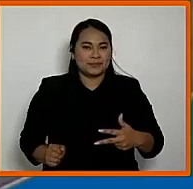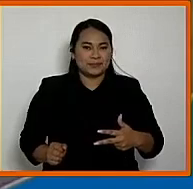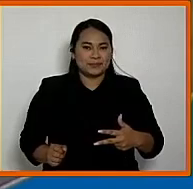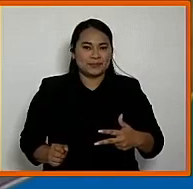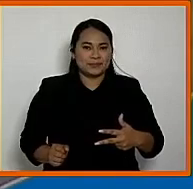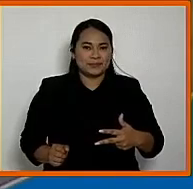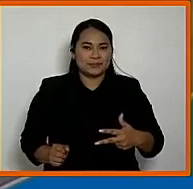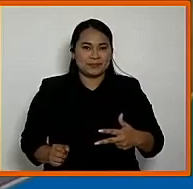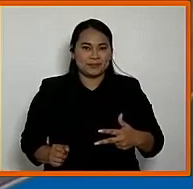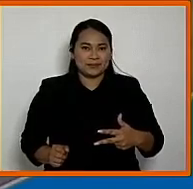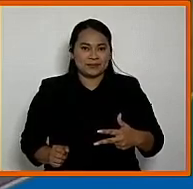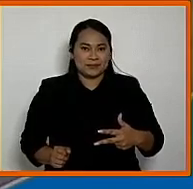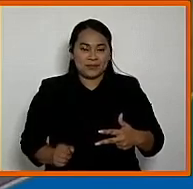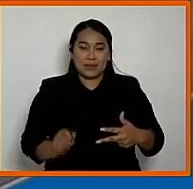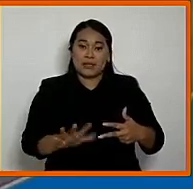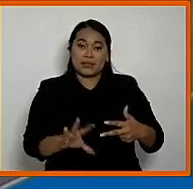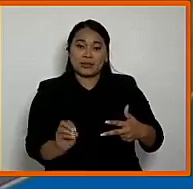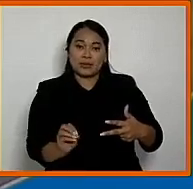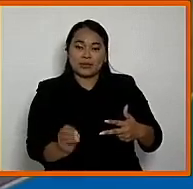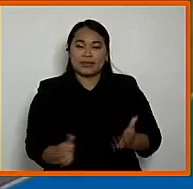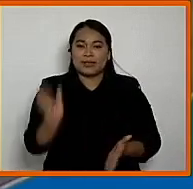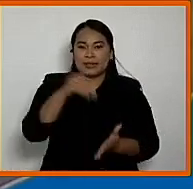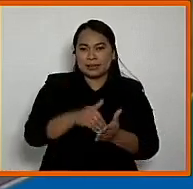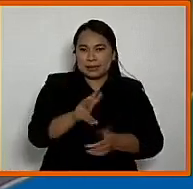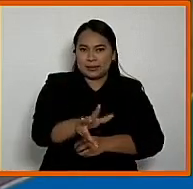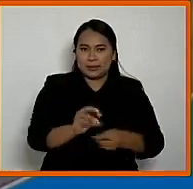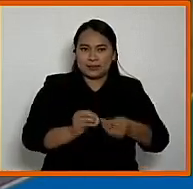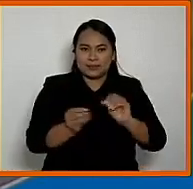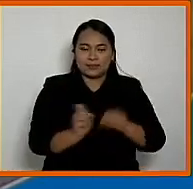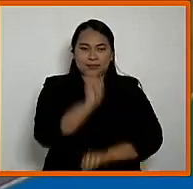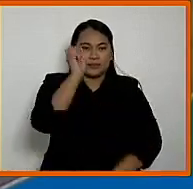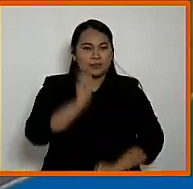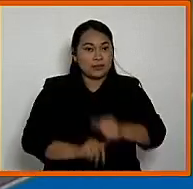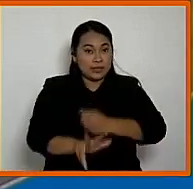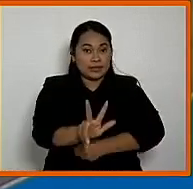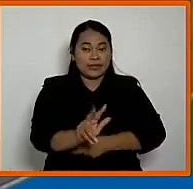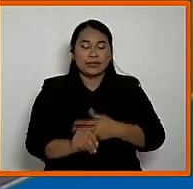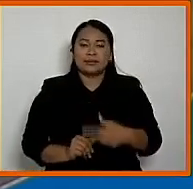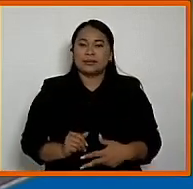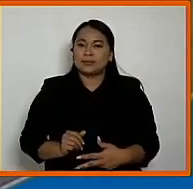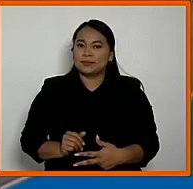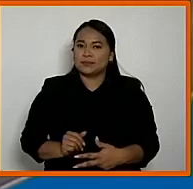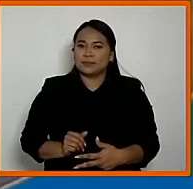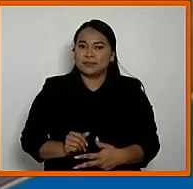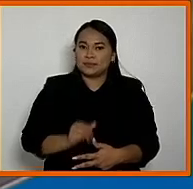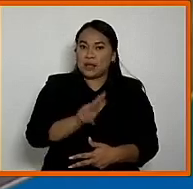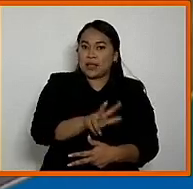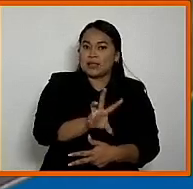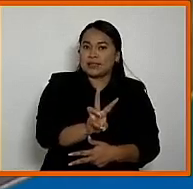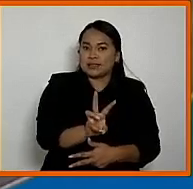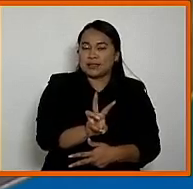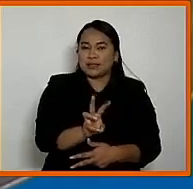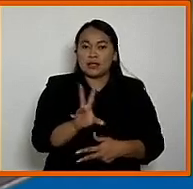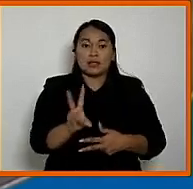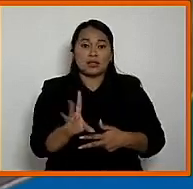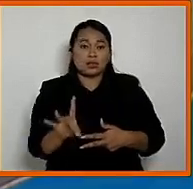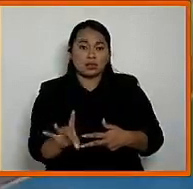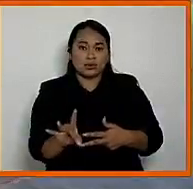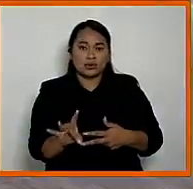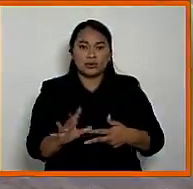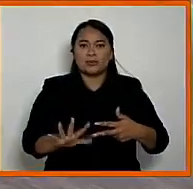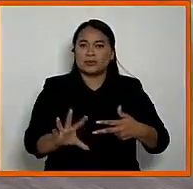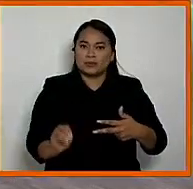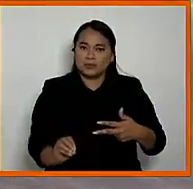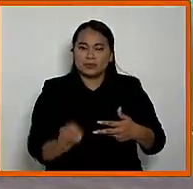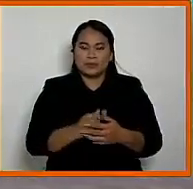atentos, porque este es el 50. Con mucho gusto te repito tus 3 números favorecidos para Pega 3. 36, 78 y